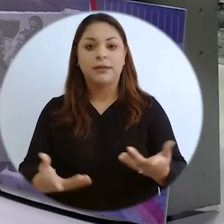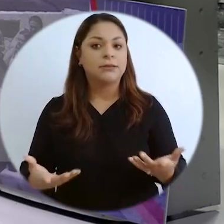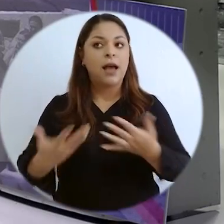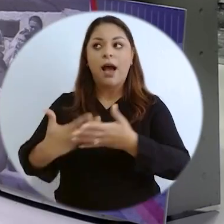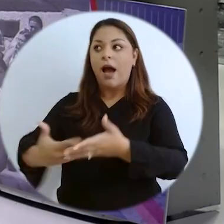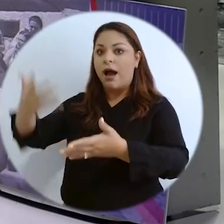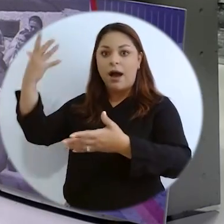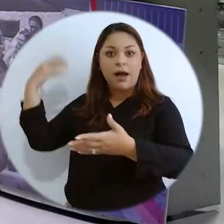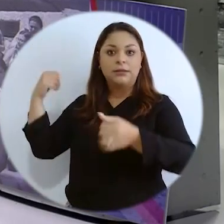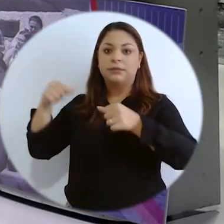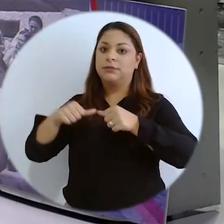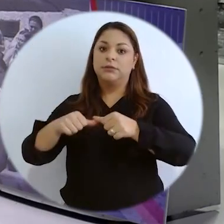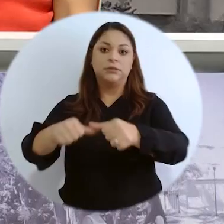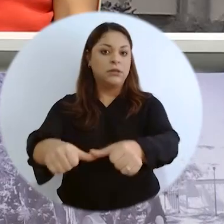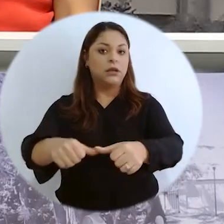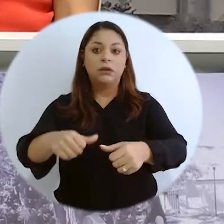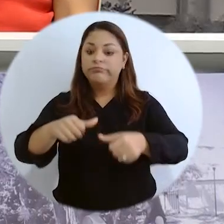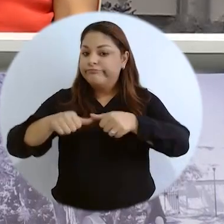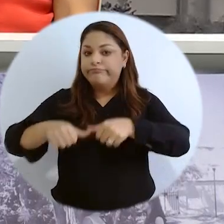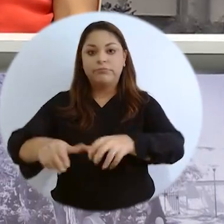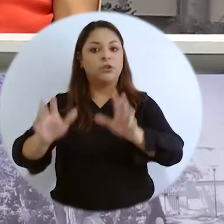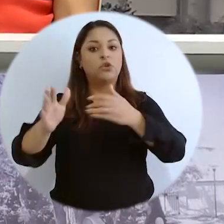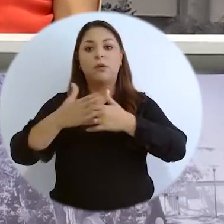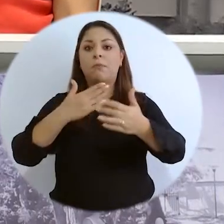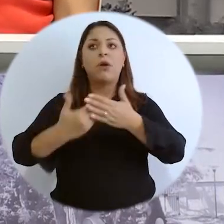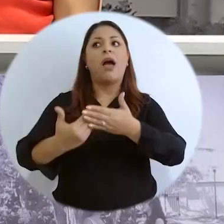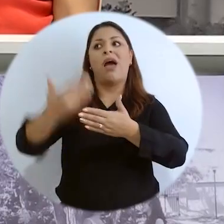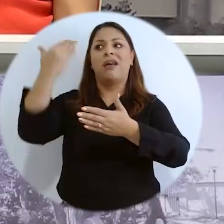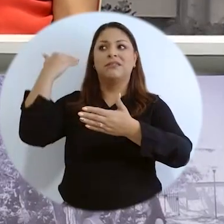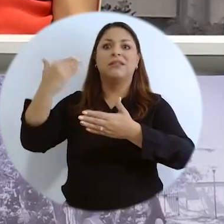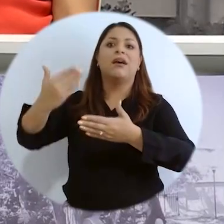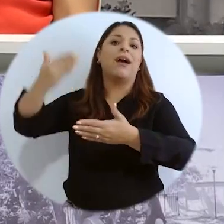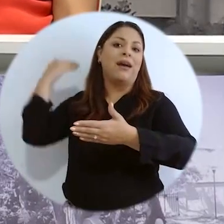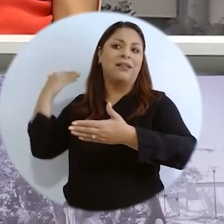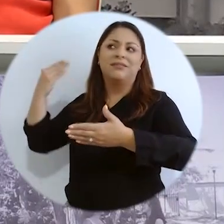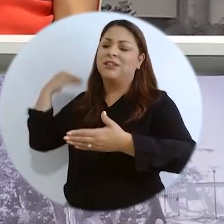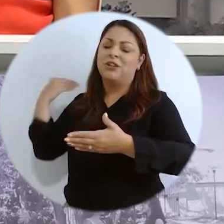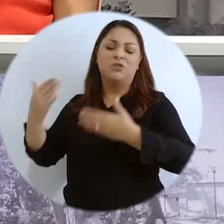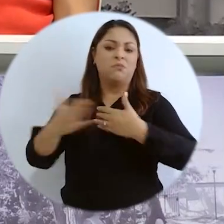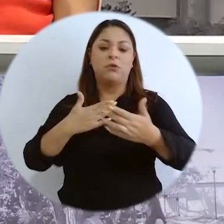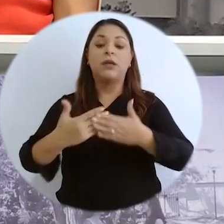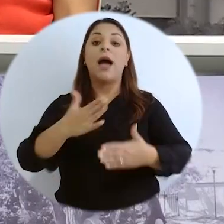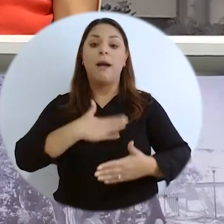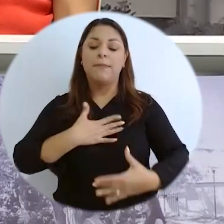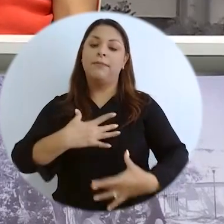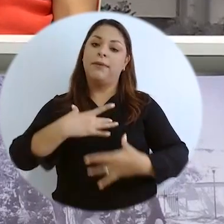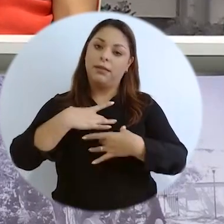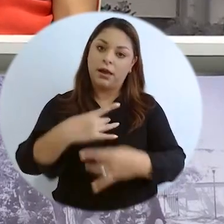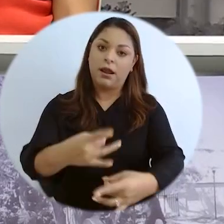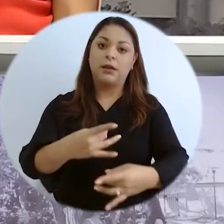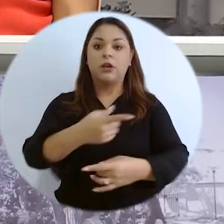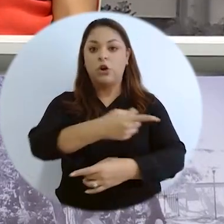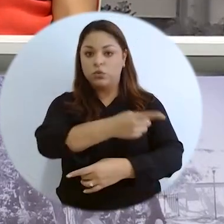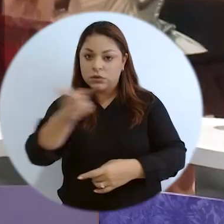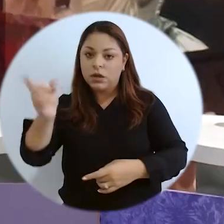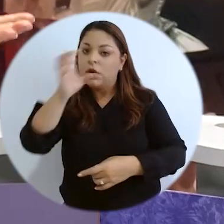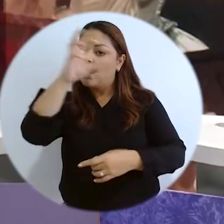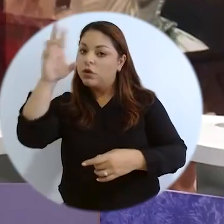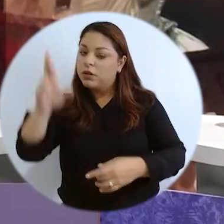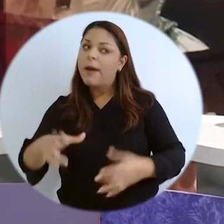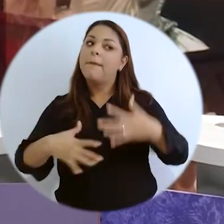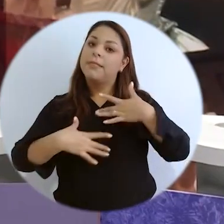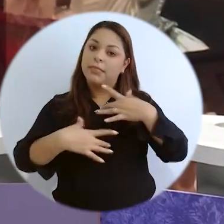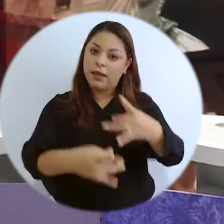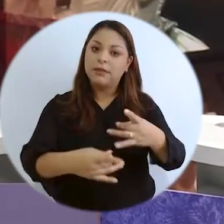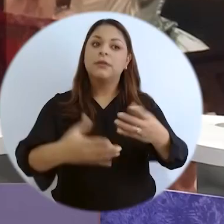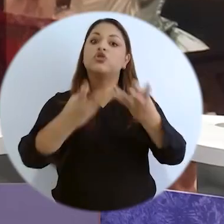mí ya no me interesa si el problema viene del gobierno anterior o de los anteriores o de atrás anteriores. A mí me interesa, y a la gente